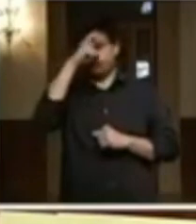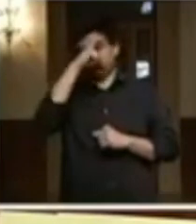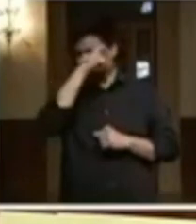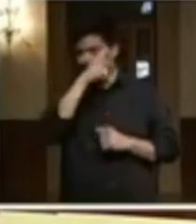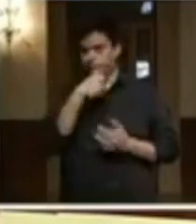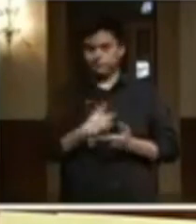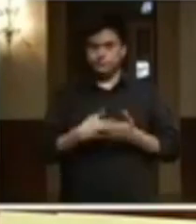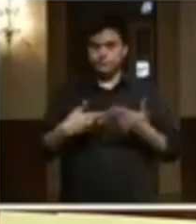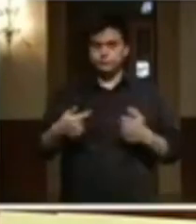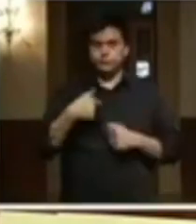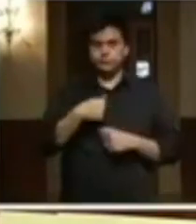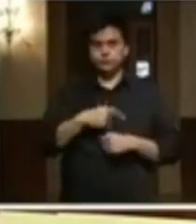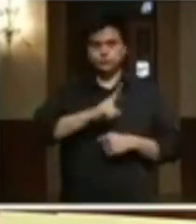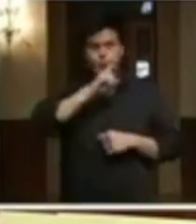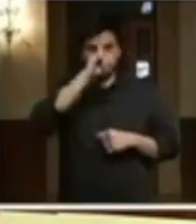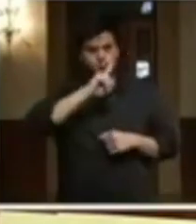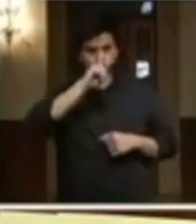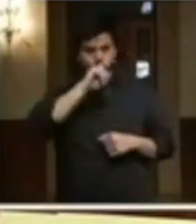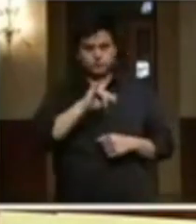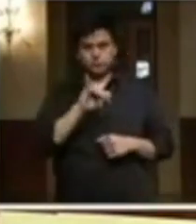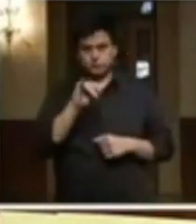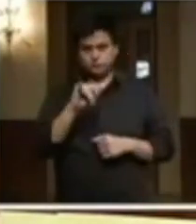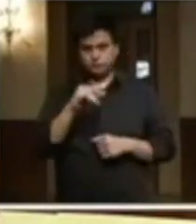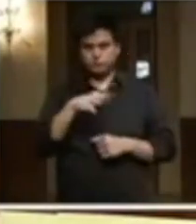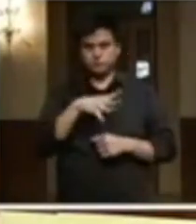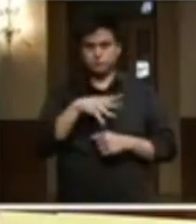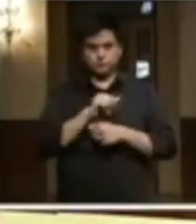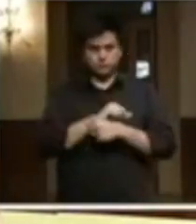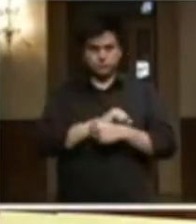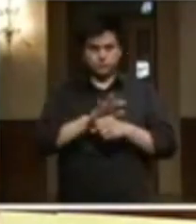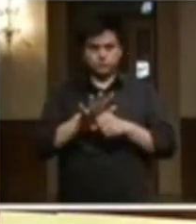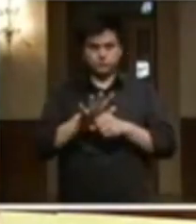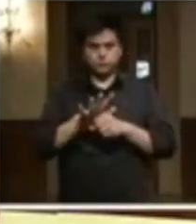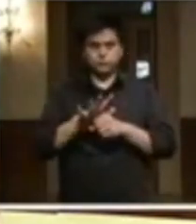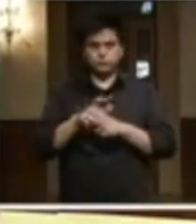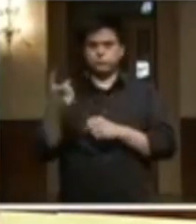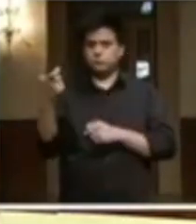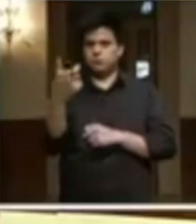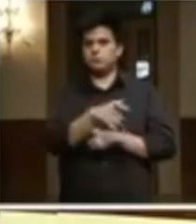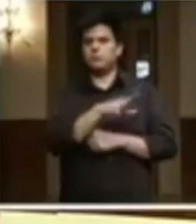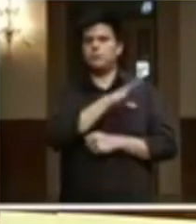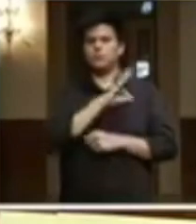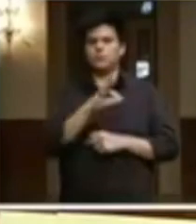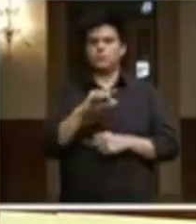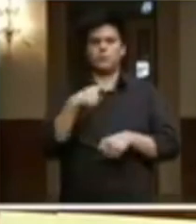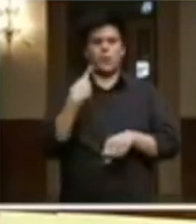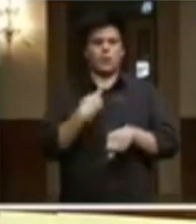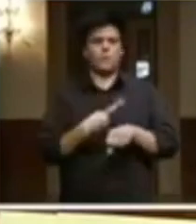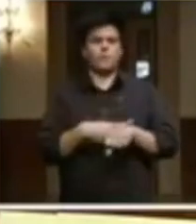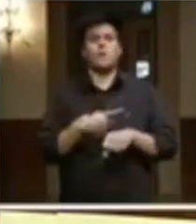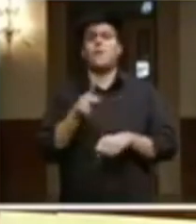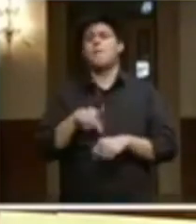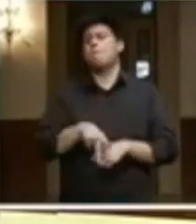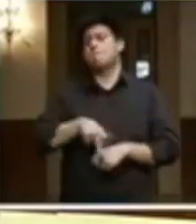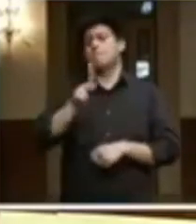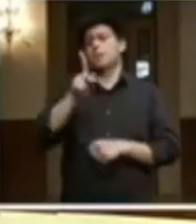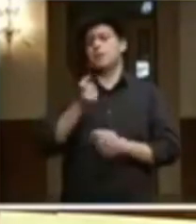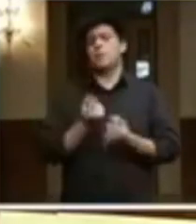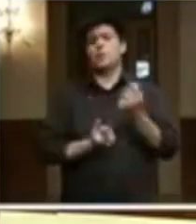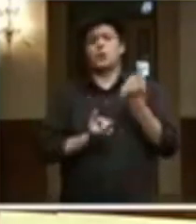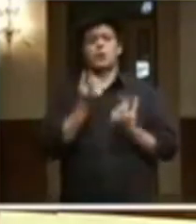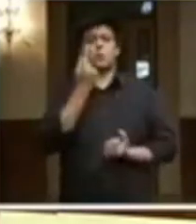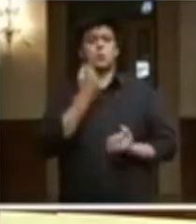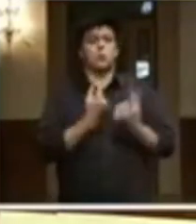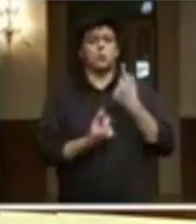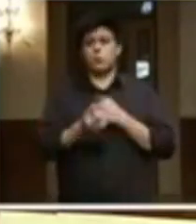las recomendaciones, sí cubre el COVID, enfermedad por esta pandemia, pero algunos medicamentos,